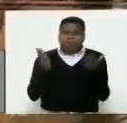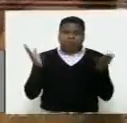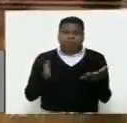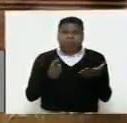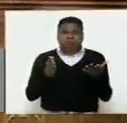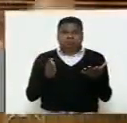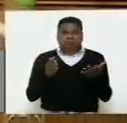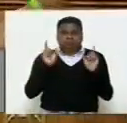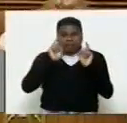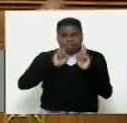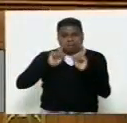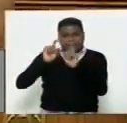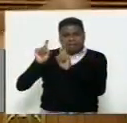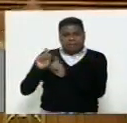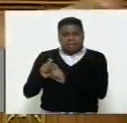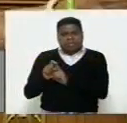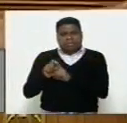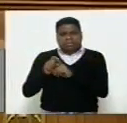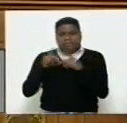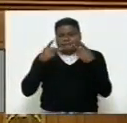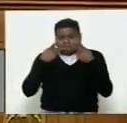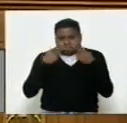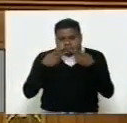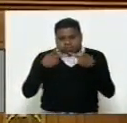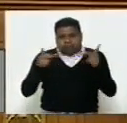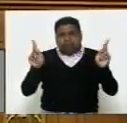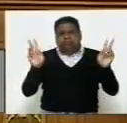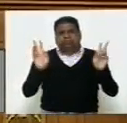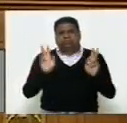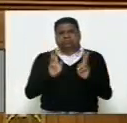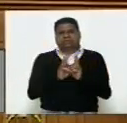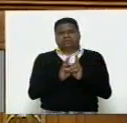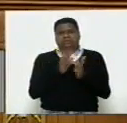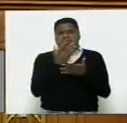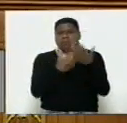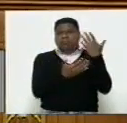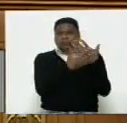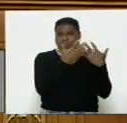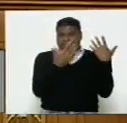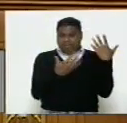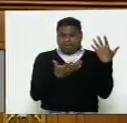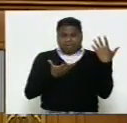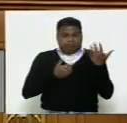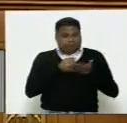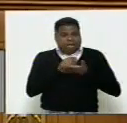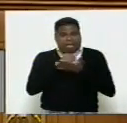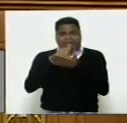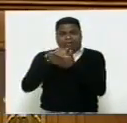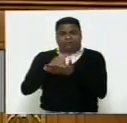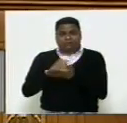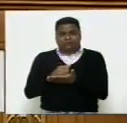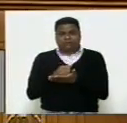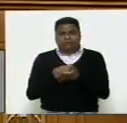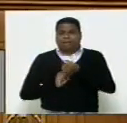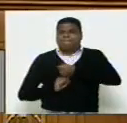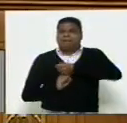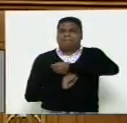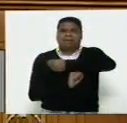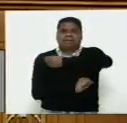humanizado es justamente la mano que nos hacía falta para que un plan como este tenga